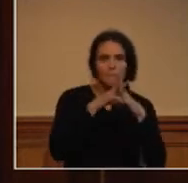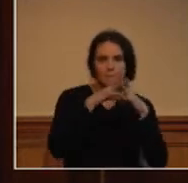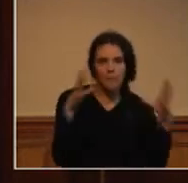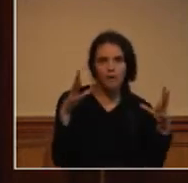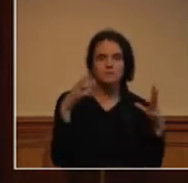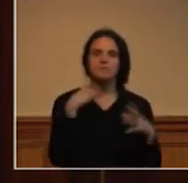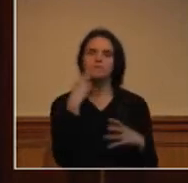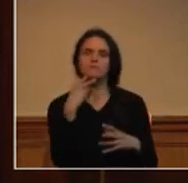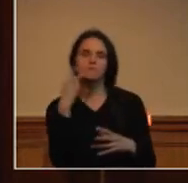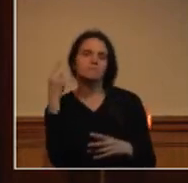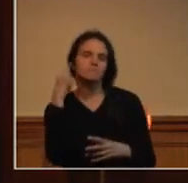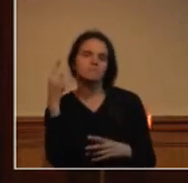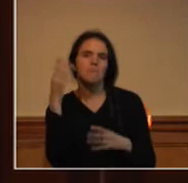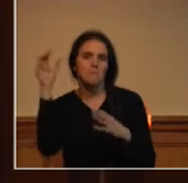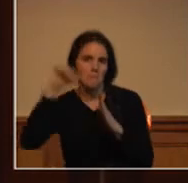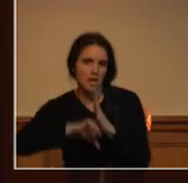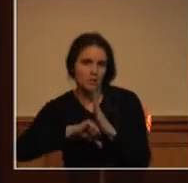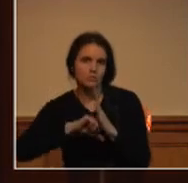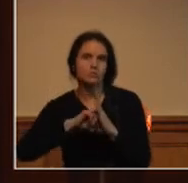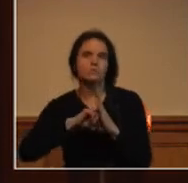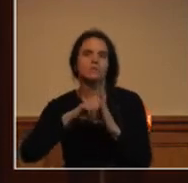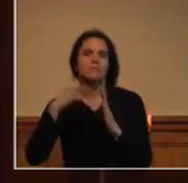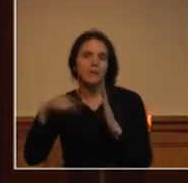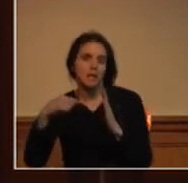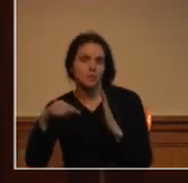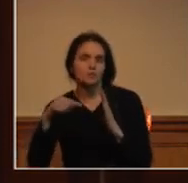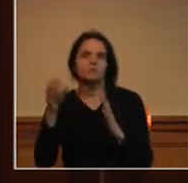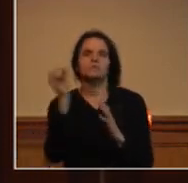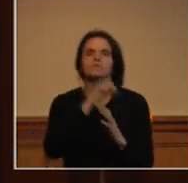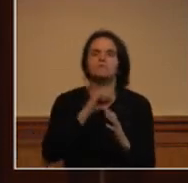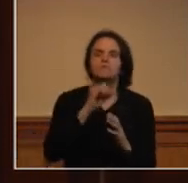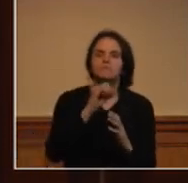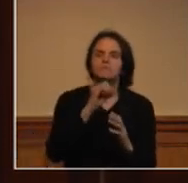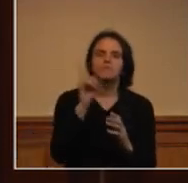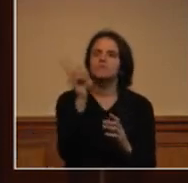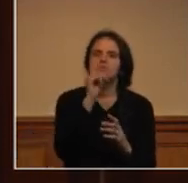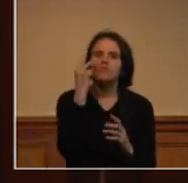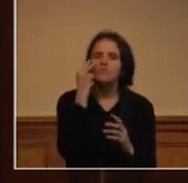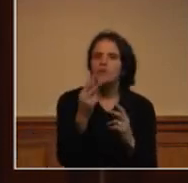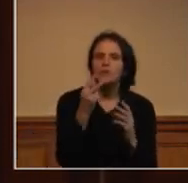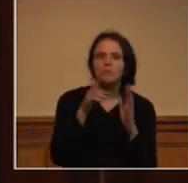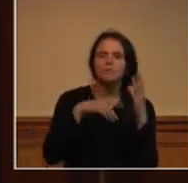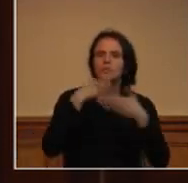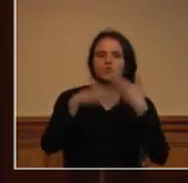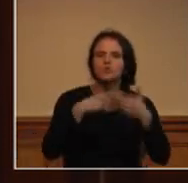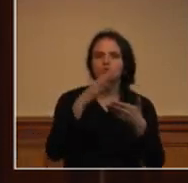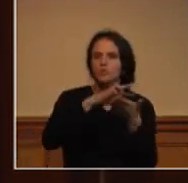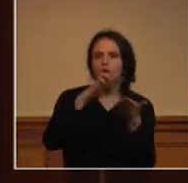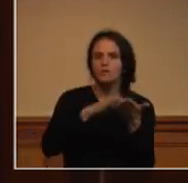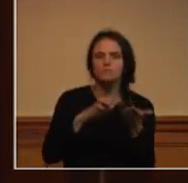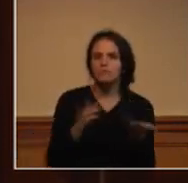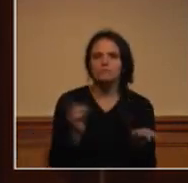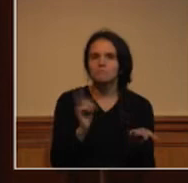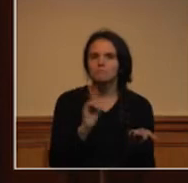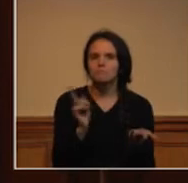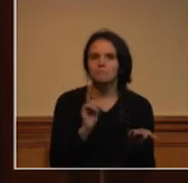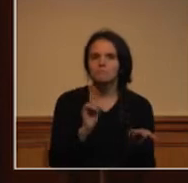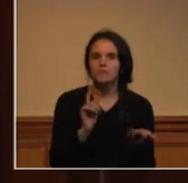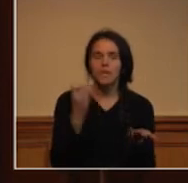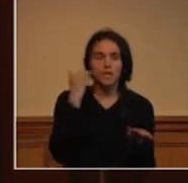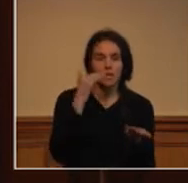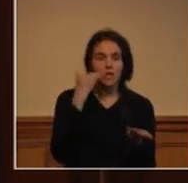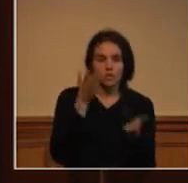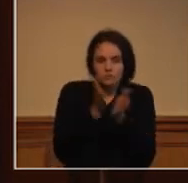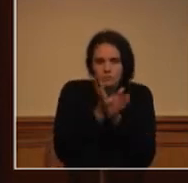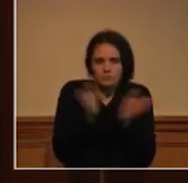lo verbal, en el proceso lector no aparece. ¿Ya? No tenemos niños con la